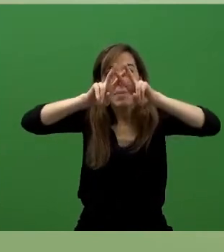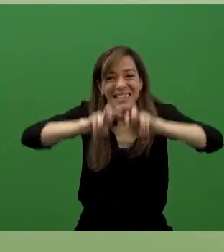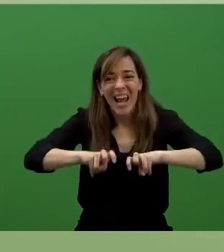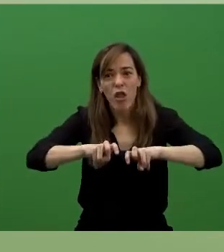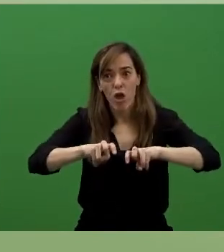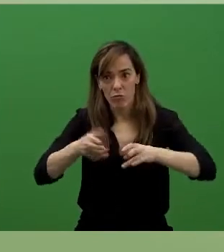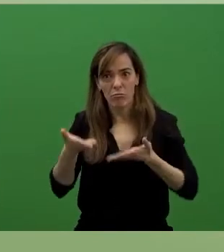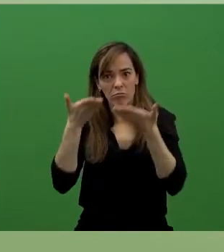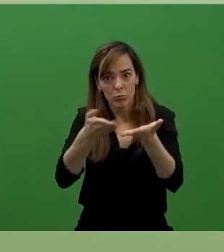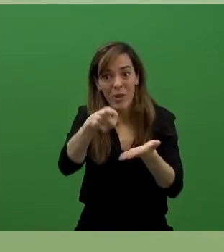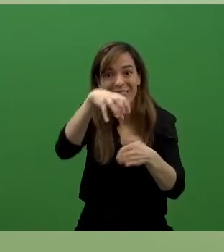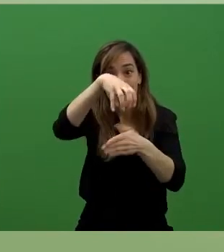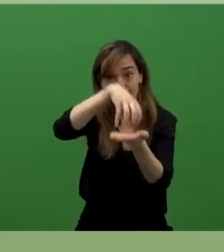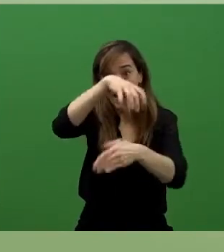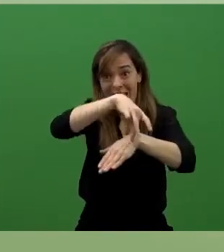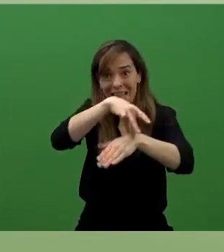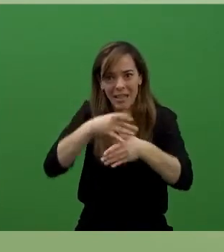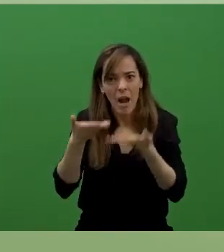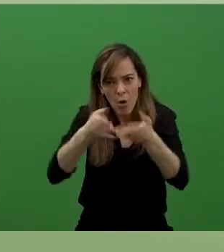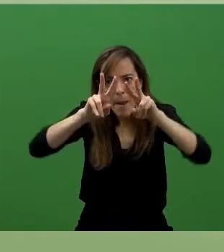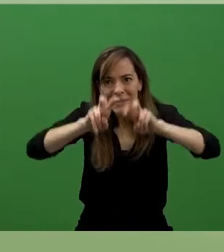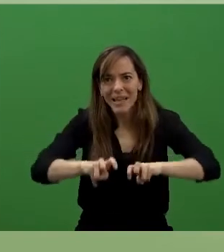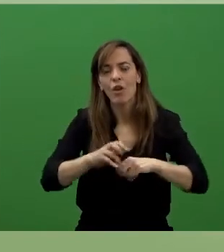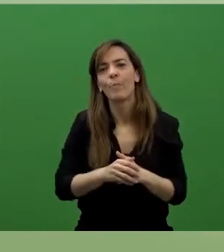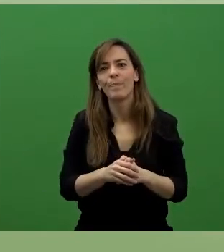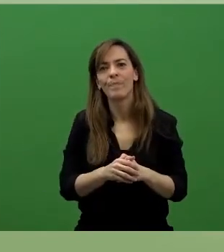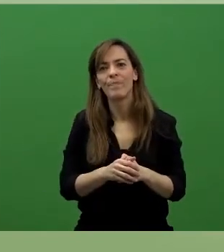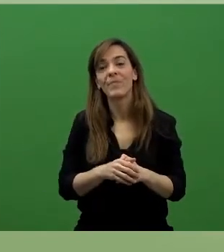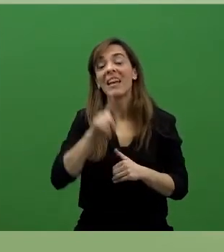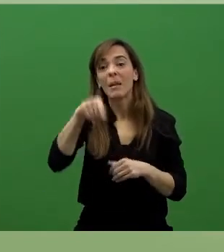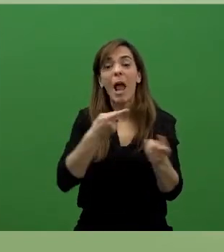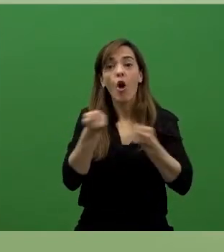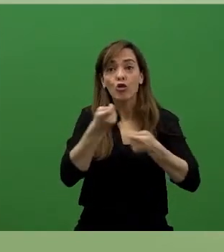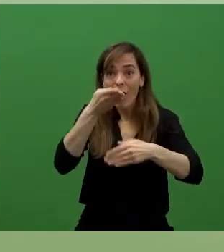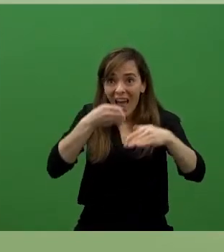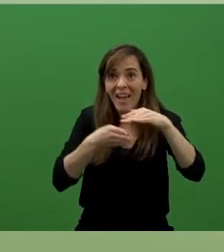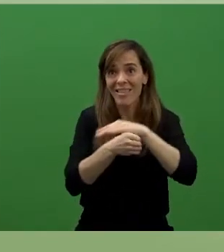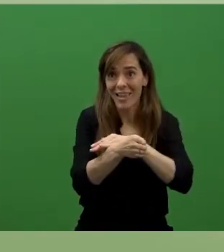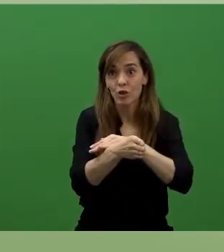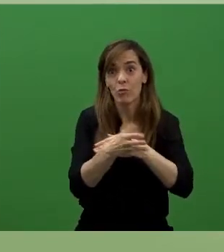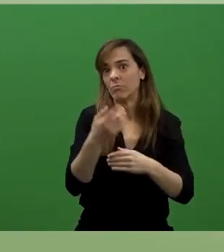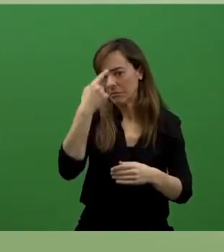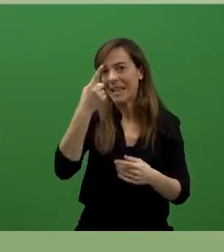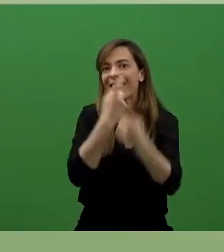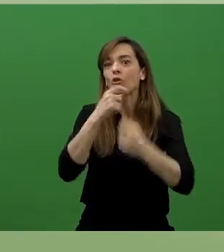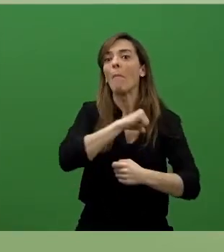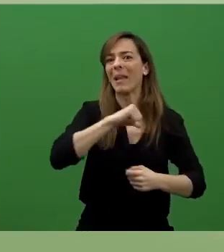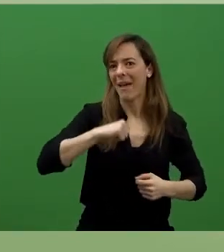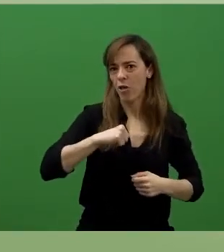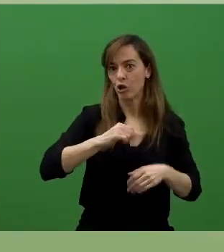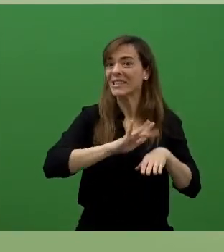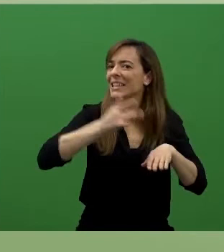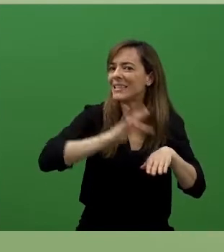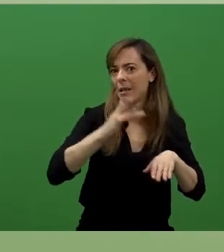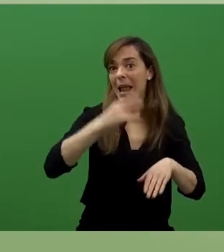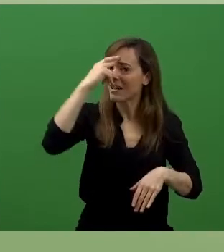clínica. Tenemos sistemas de control de acceso y privacidad. Como os decía, los datos son privados, son datos sensibles.